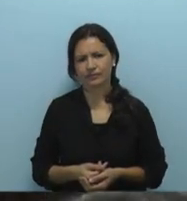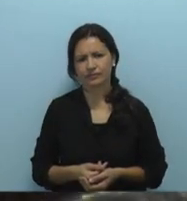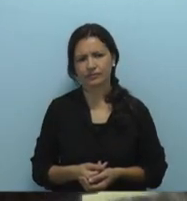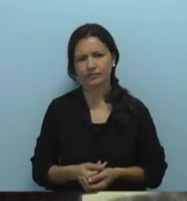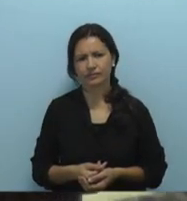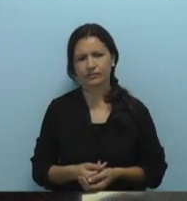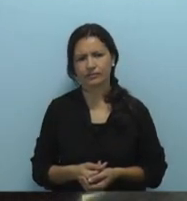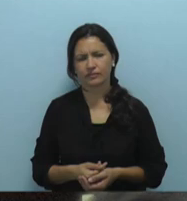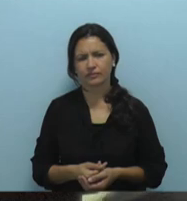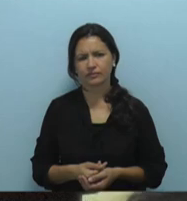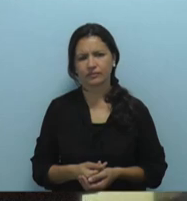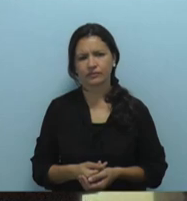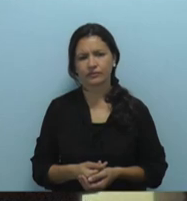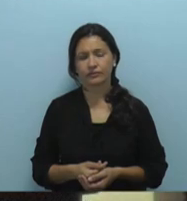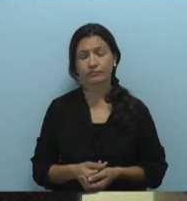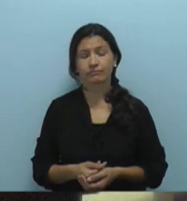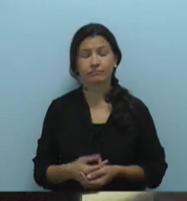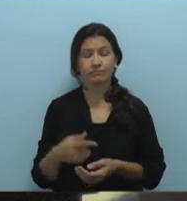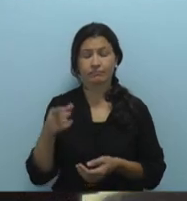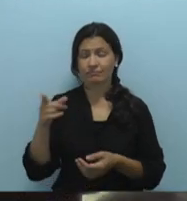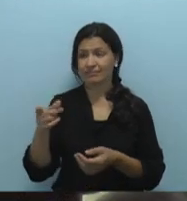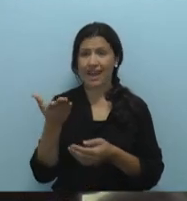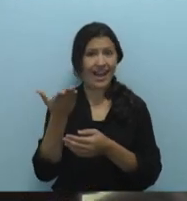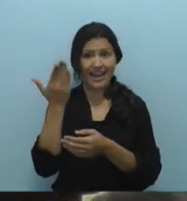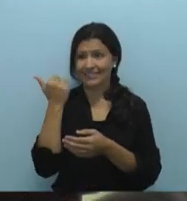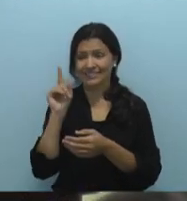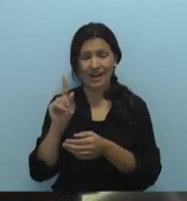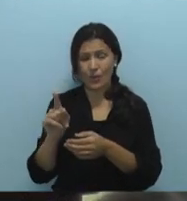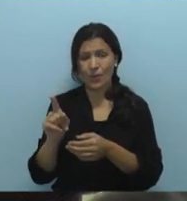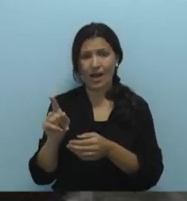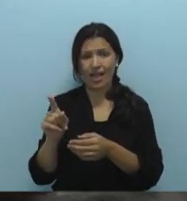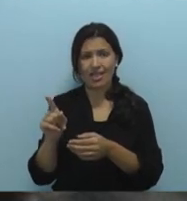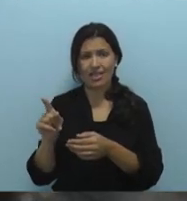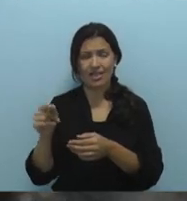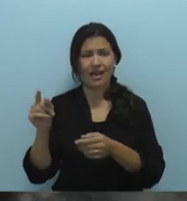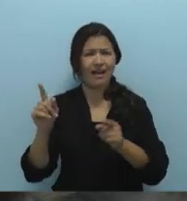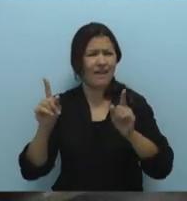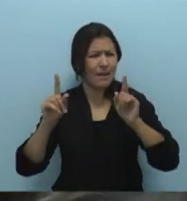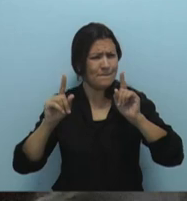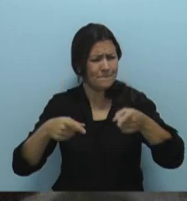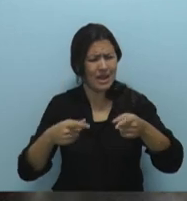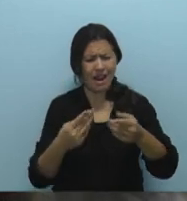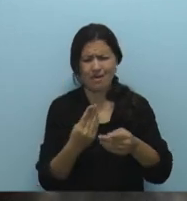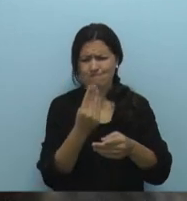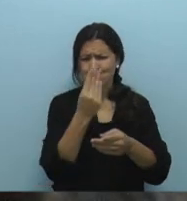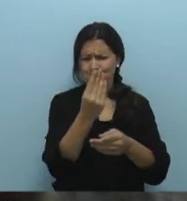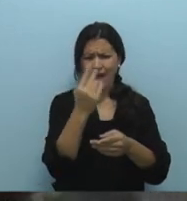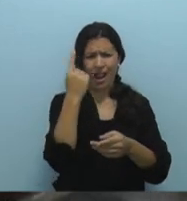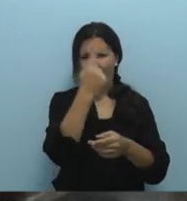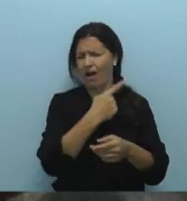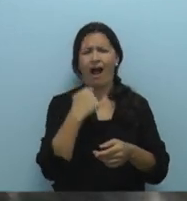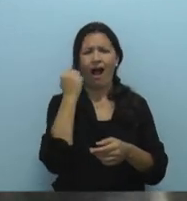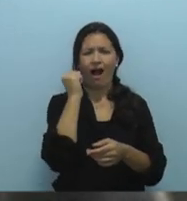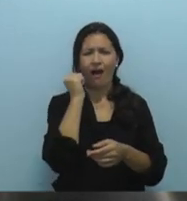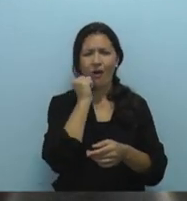sensaciones contradictorias porque el mismo día, con gran hipocresía, muy desafiante, muy